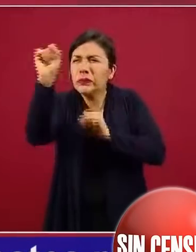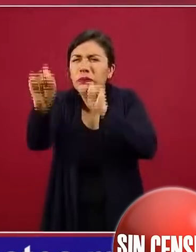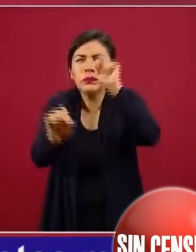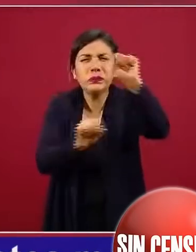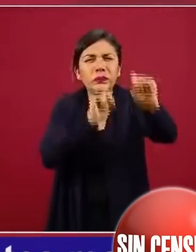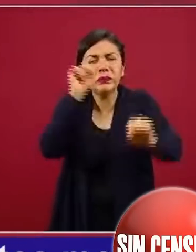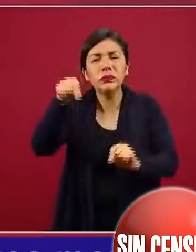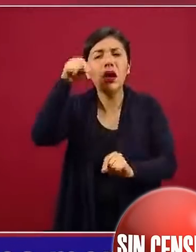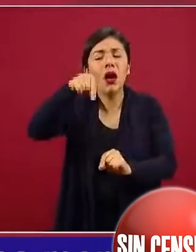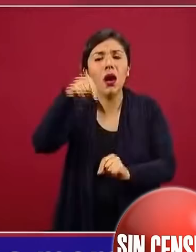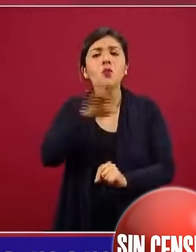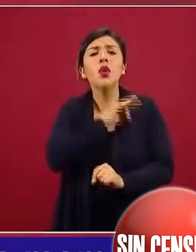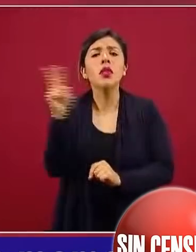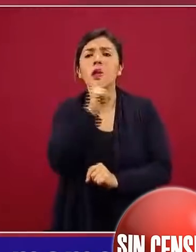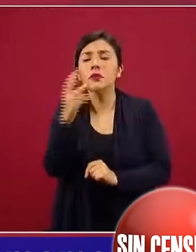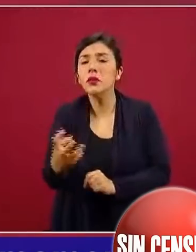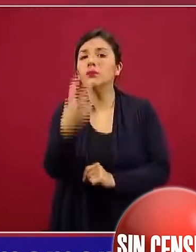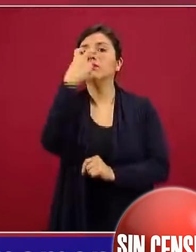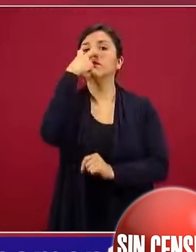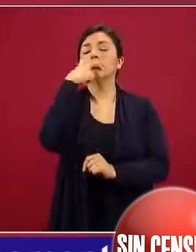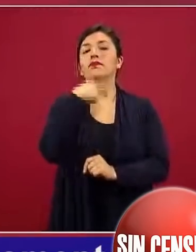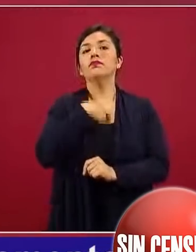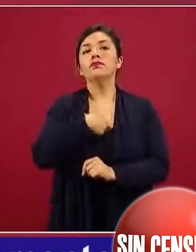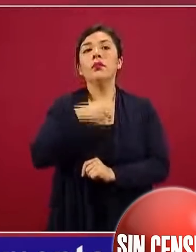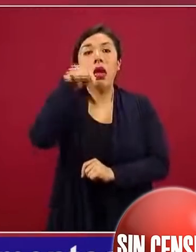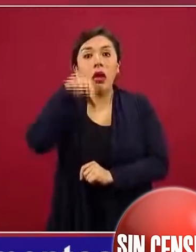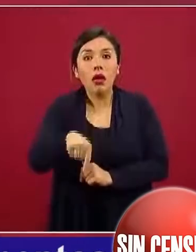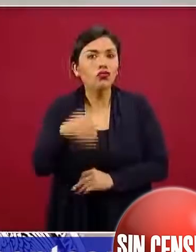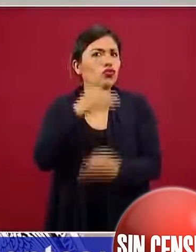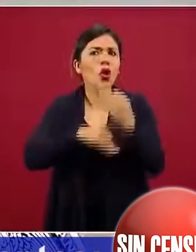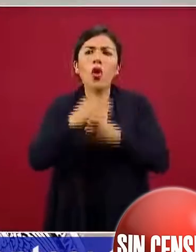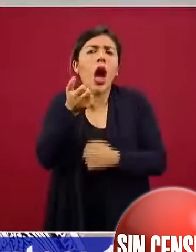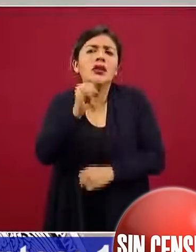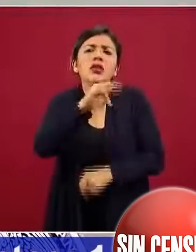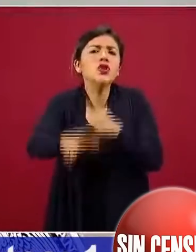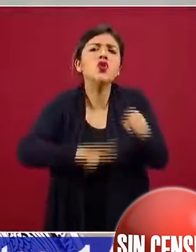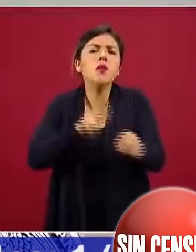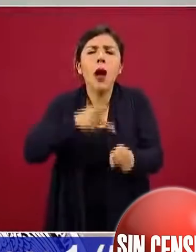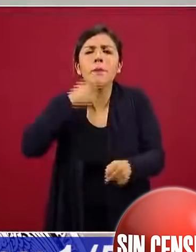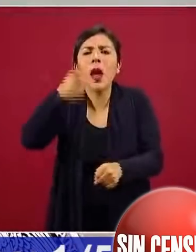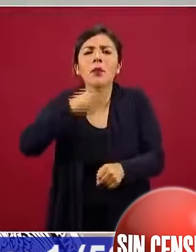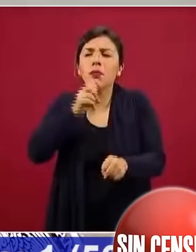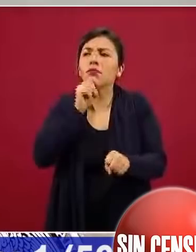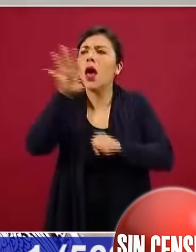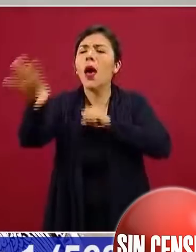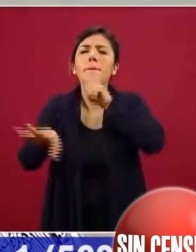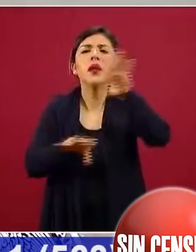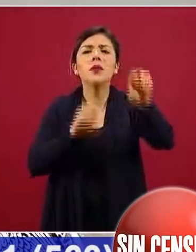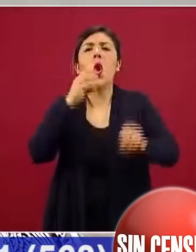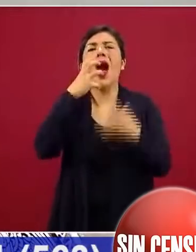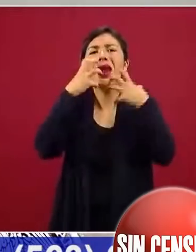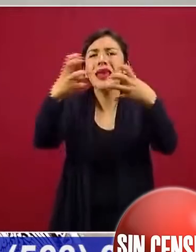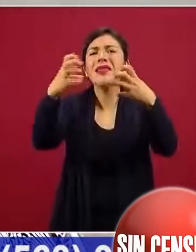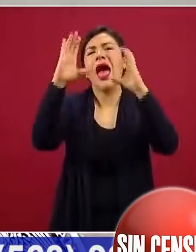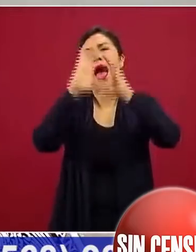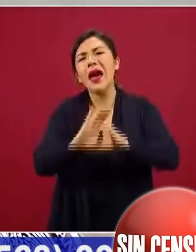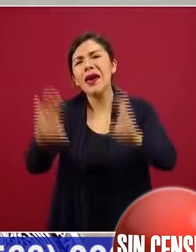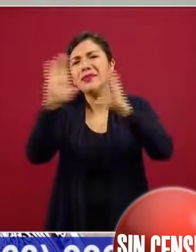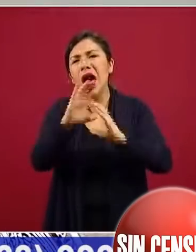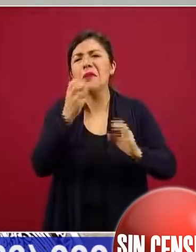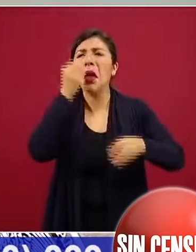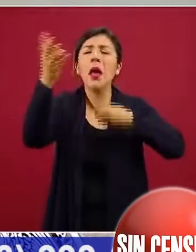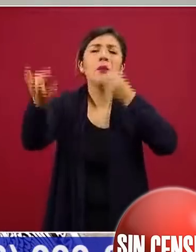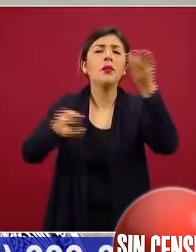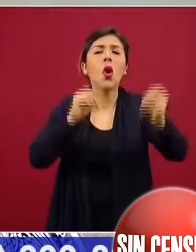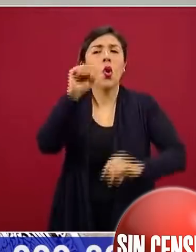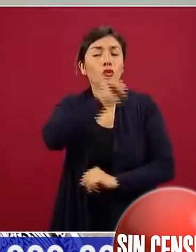aerosoles respiratorios que todos y todas producimos al hablar, al gritar, al cantar,